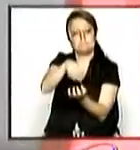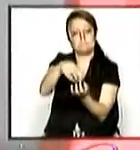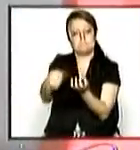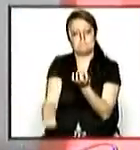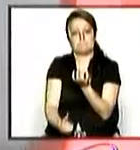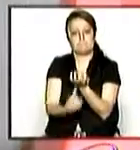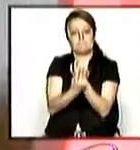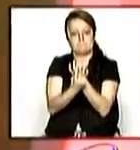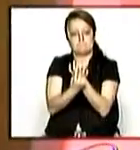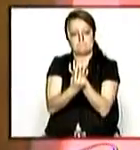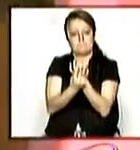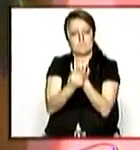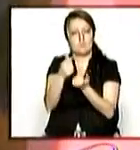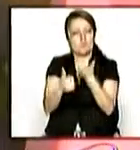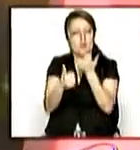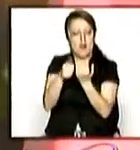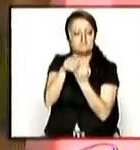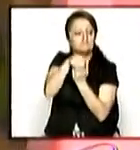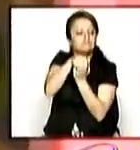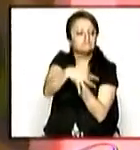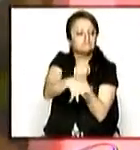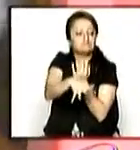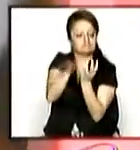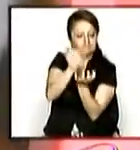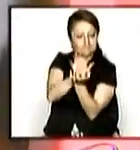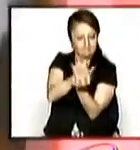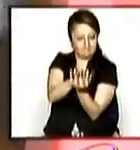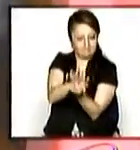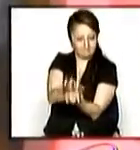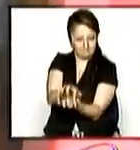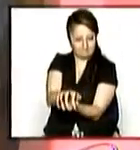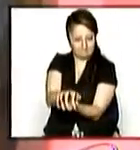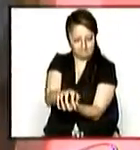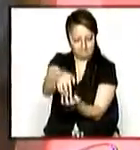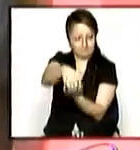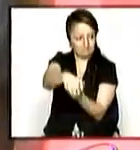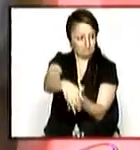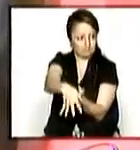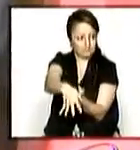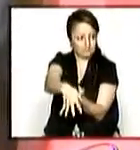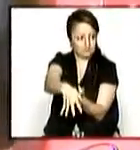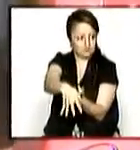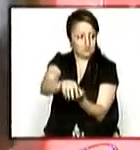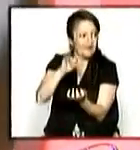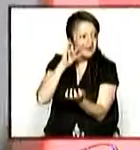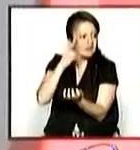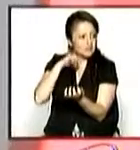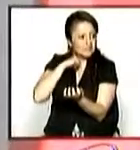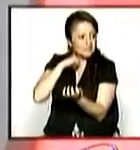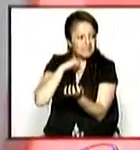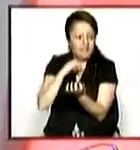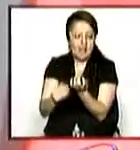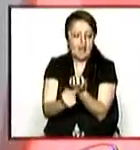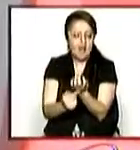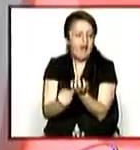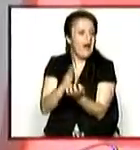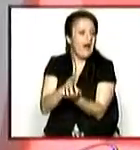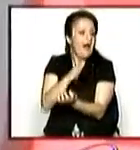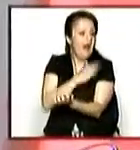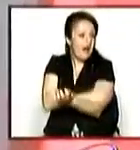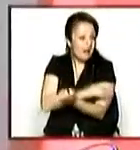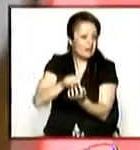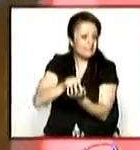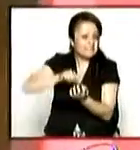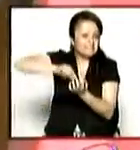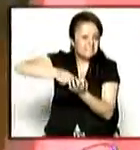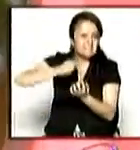nivel neurofocal? Si yo tengo estos dientes ya con algún tipo de restauración, es decir, ya han sido tratados